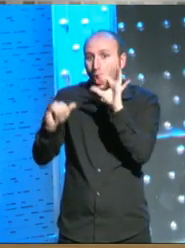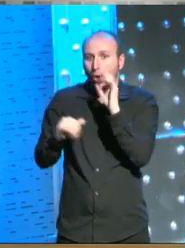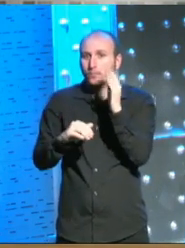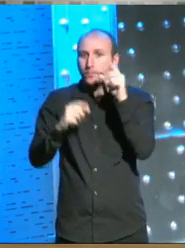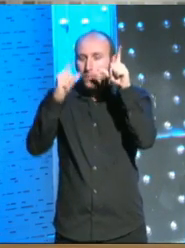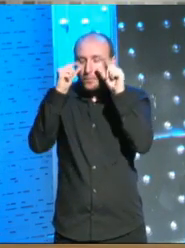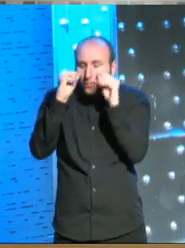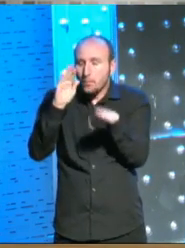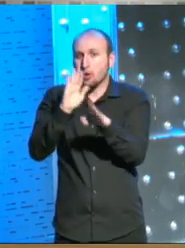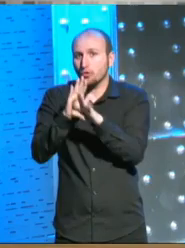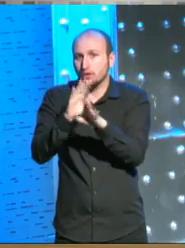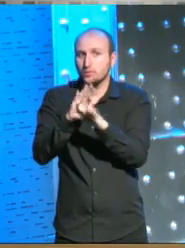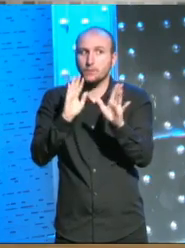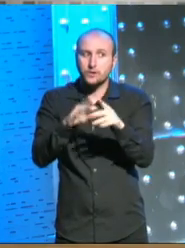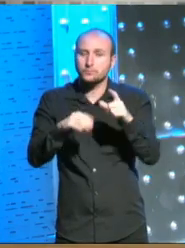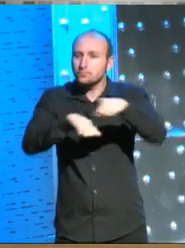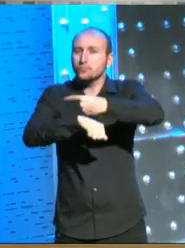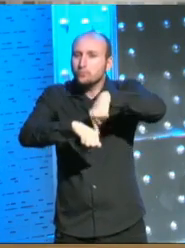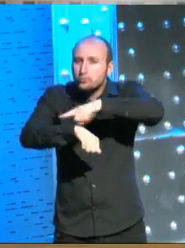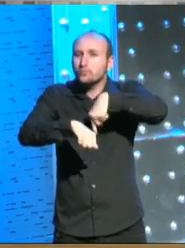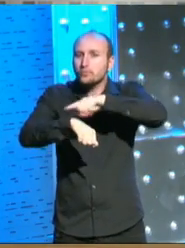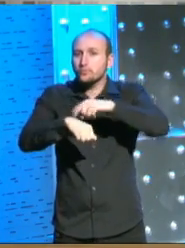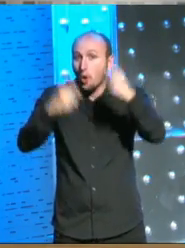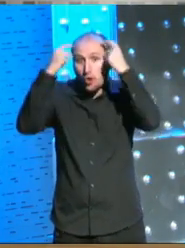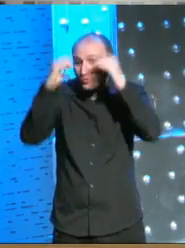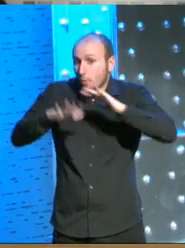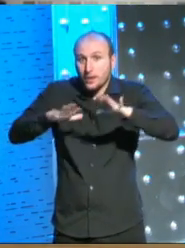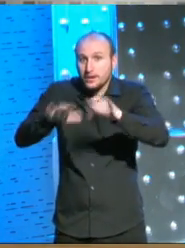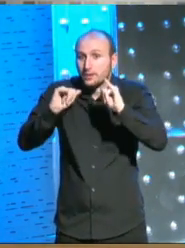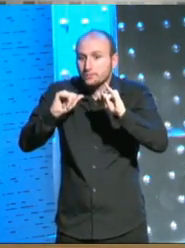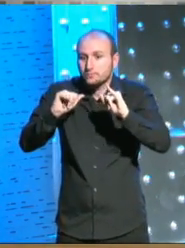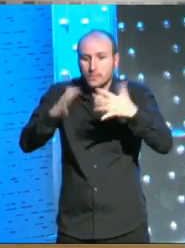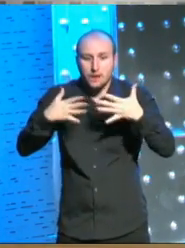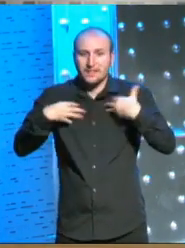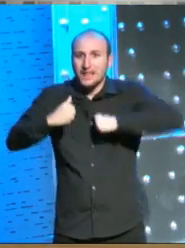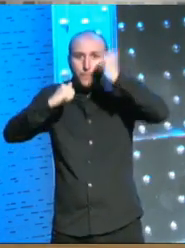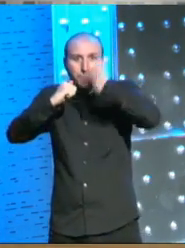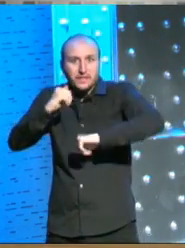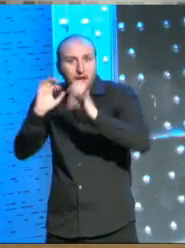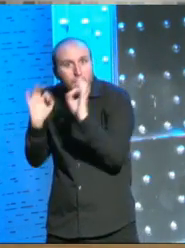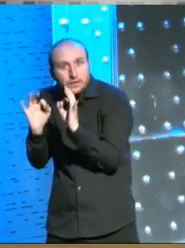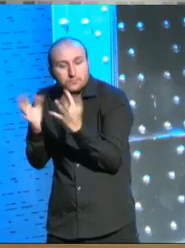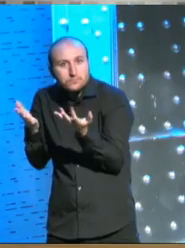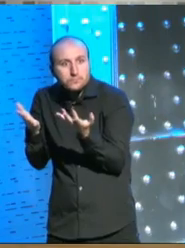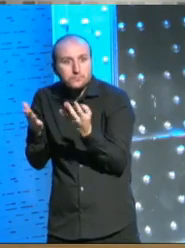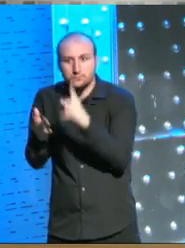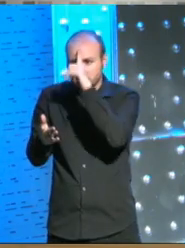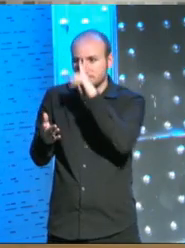Pero pasaban las horas y el oso no se movía. Y de pronto descubrí que es una roca, que es una piedra. Ha descubierto la